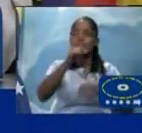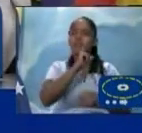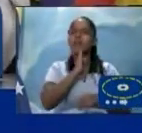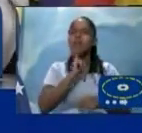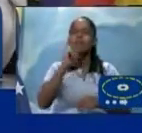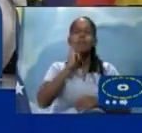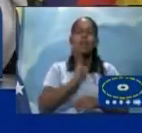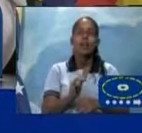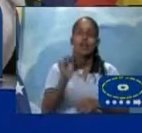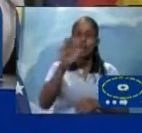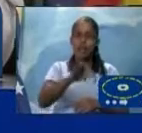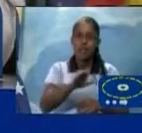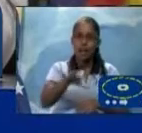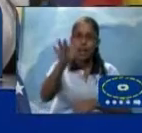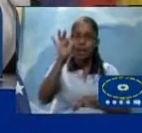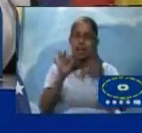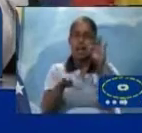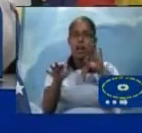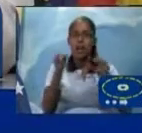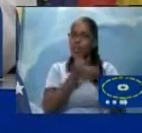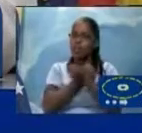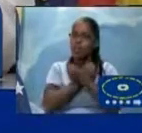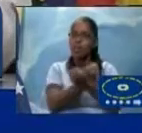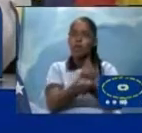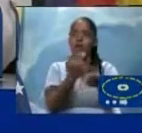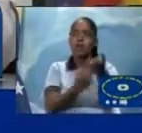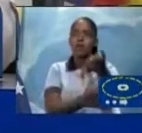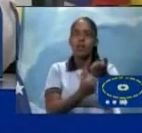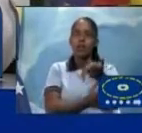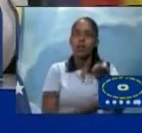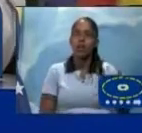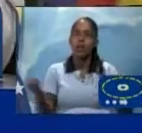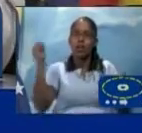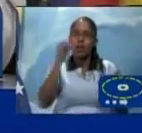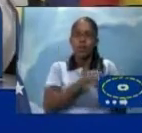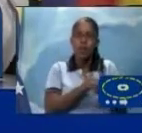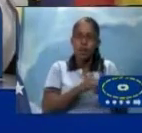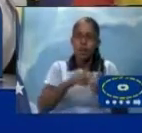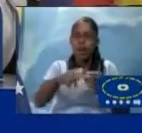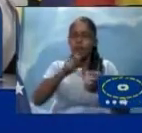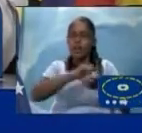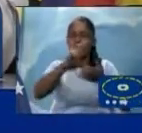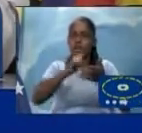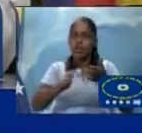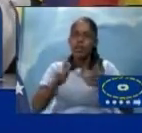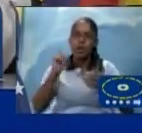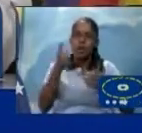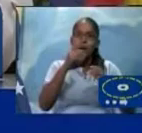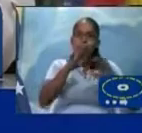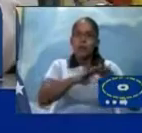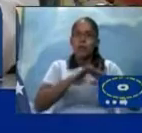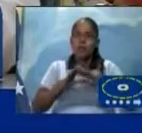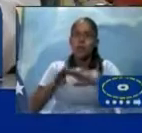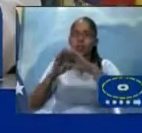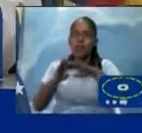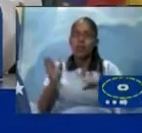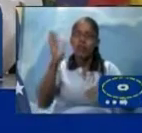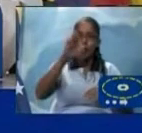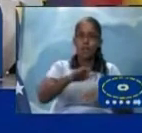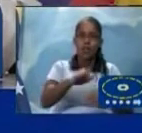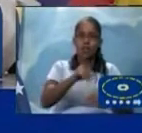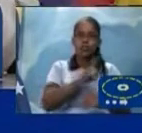Israel, están eligiendo, amados hermanos, otra vez vuelven las elecciones, primer ministro,